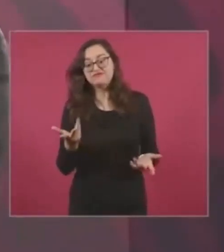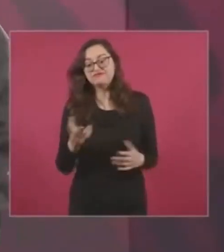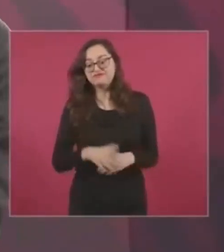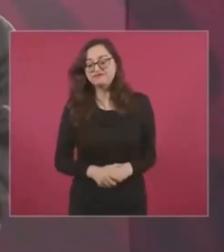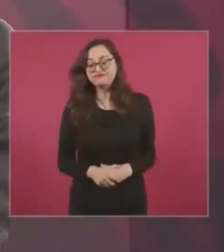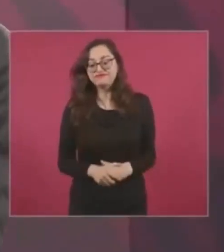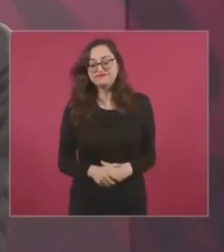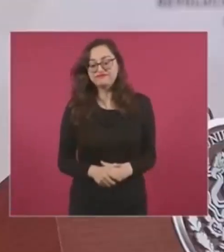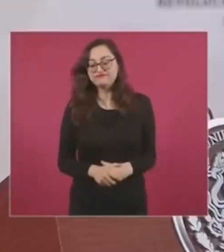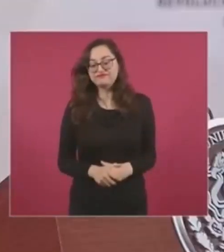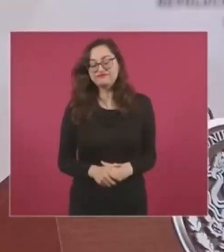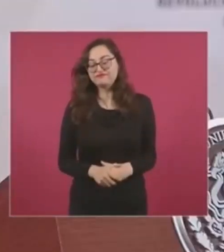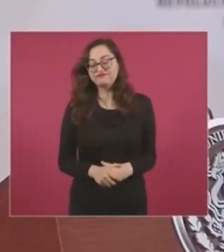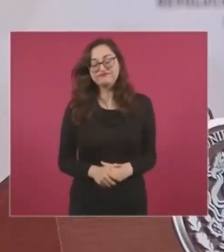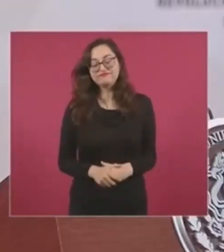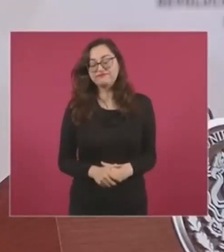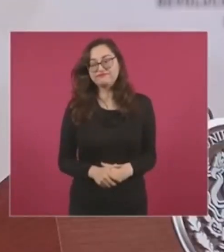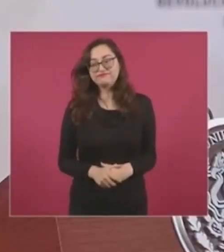Dani.